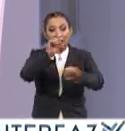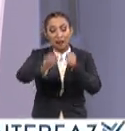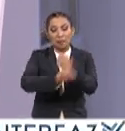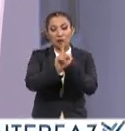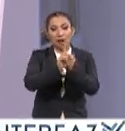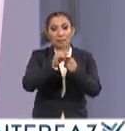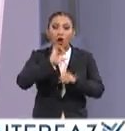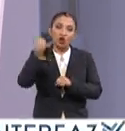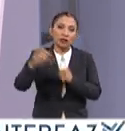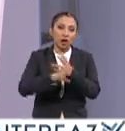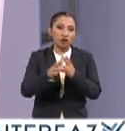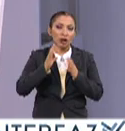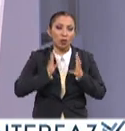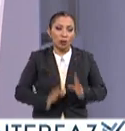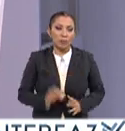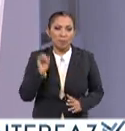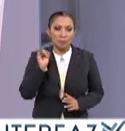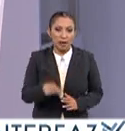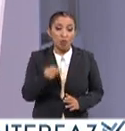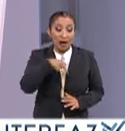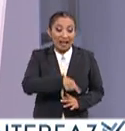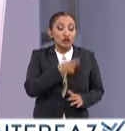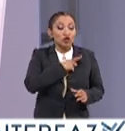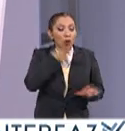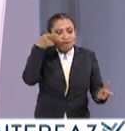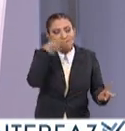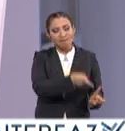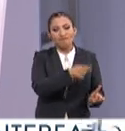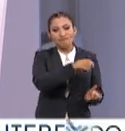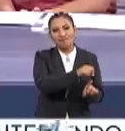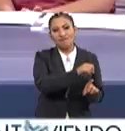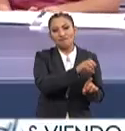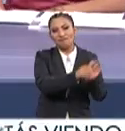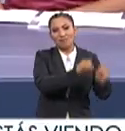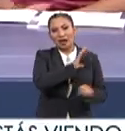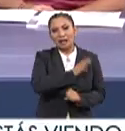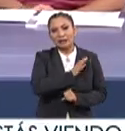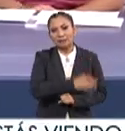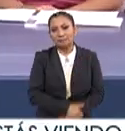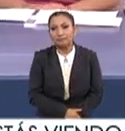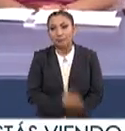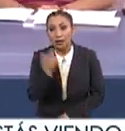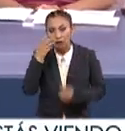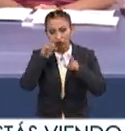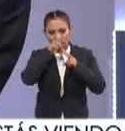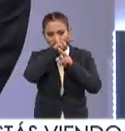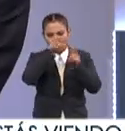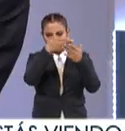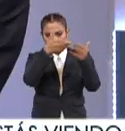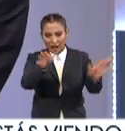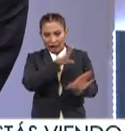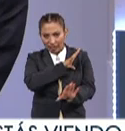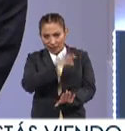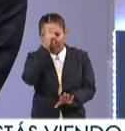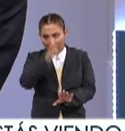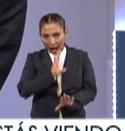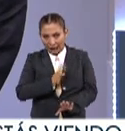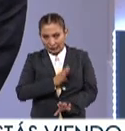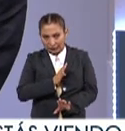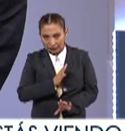cause daño al momento que está tratando de destruir el tumor. Claro. Y eso es una visión general para todos los tipos de